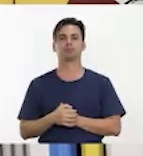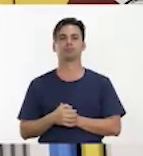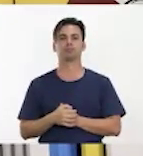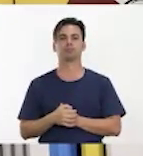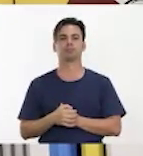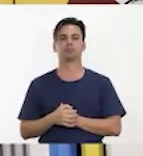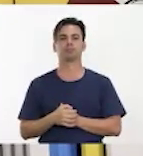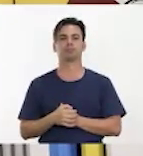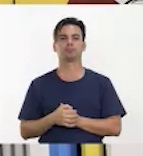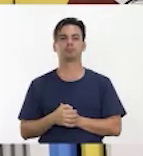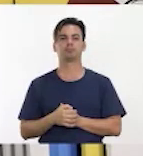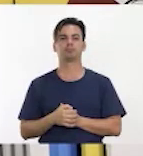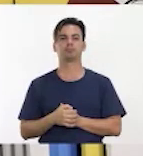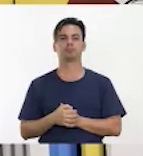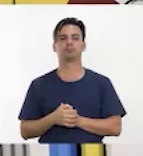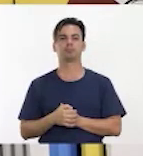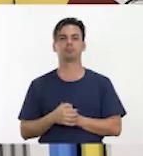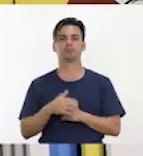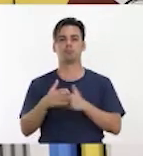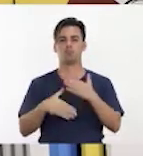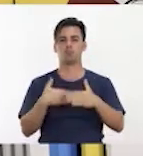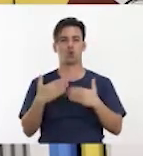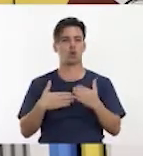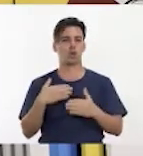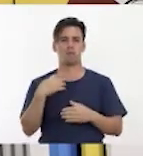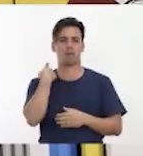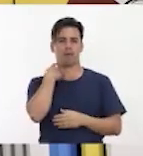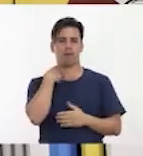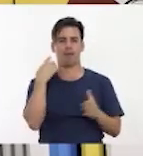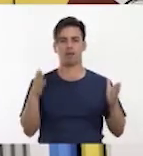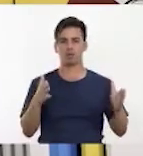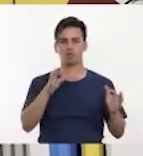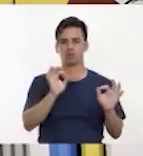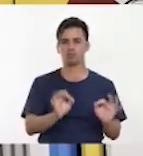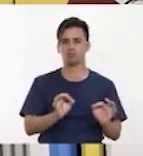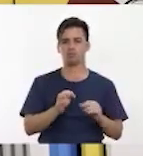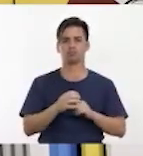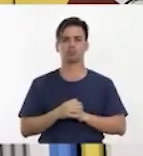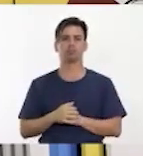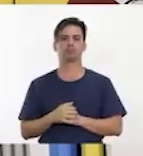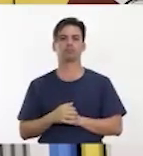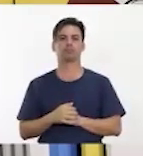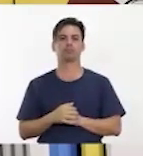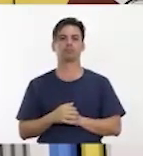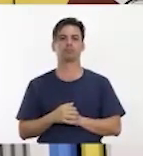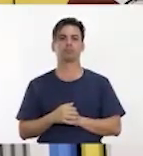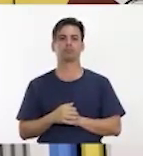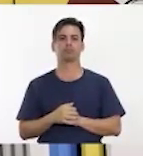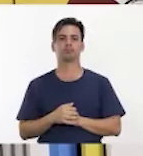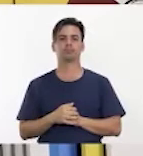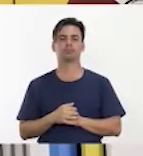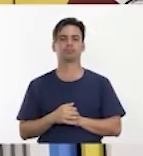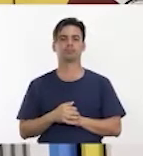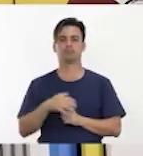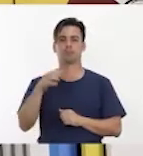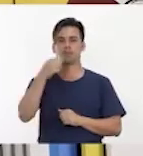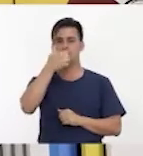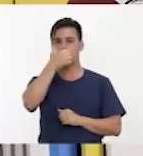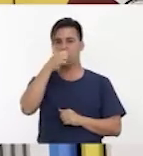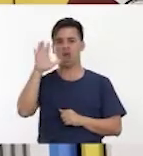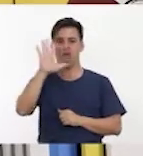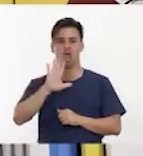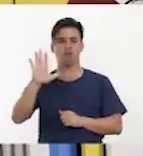los últimos años, tales como el de las migraciones que se están dando de África hacia